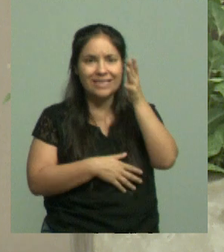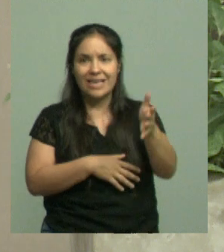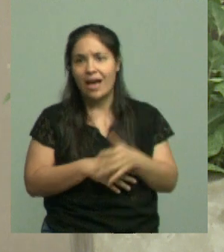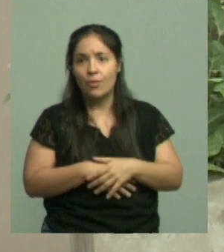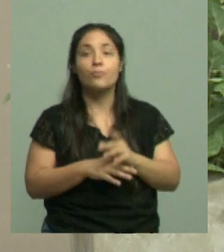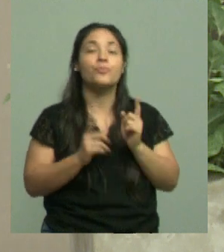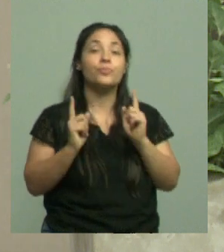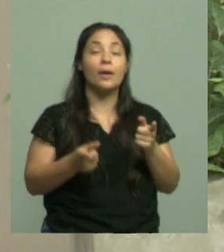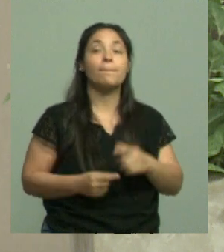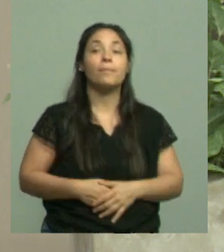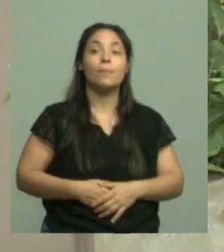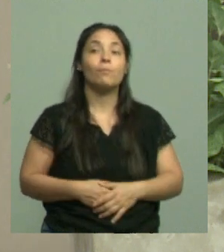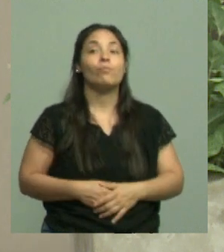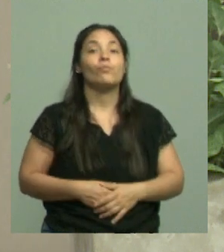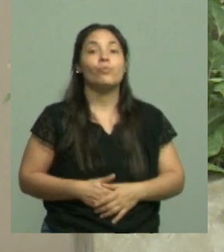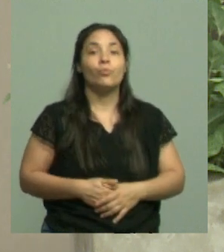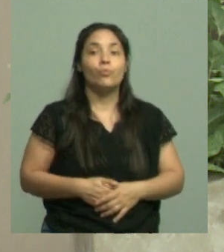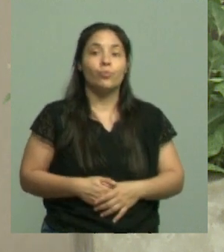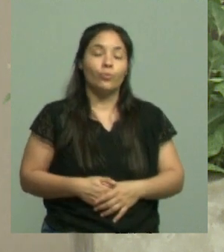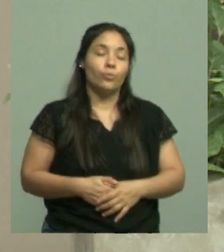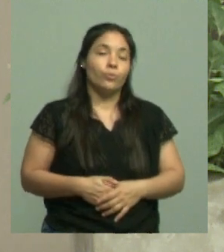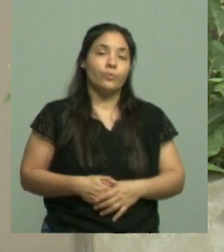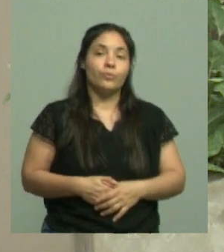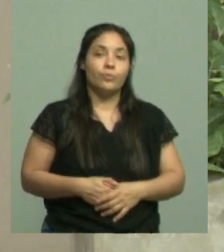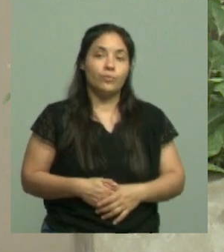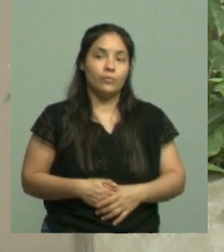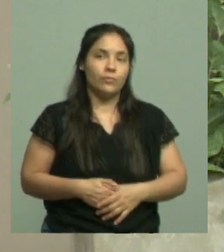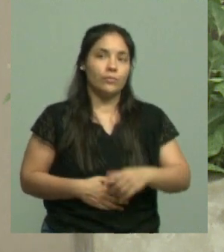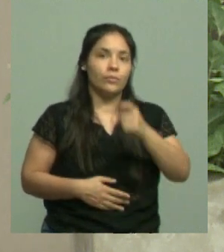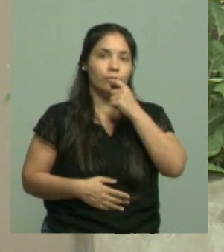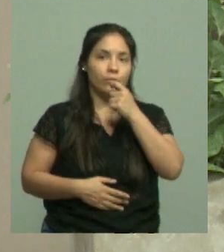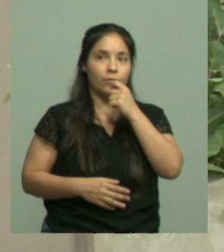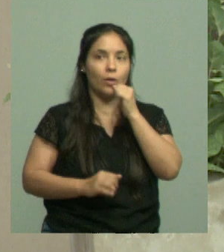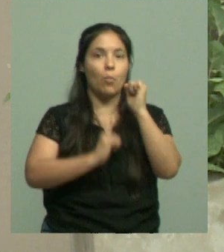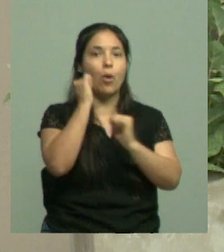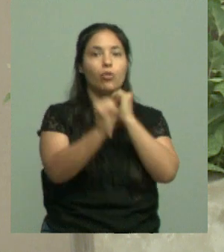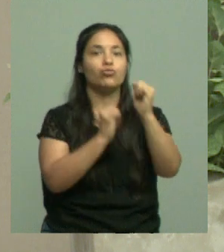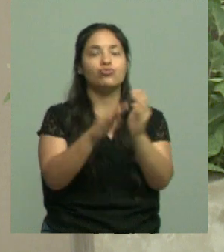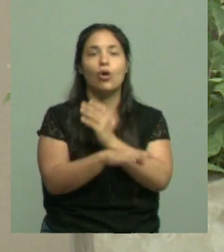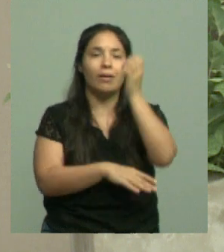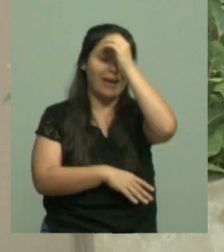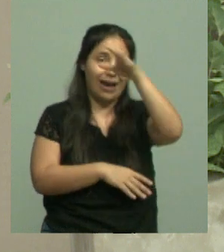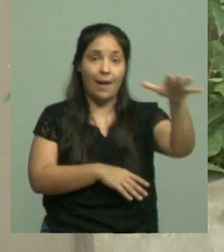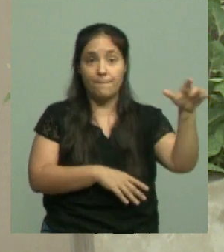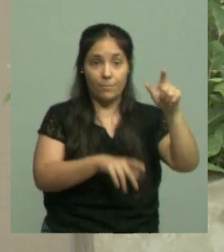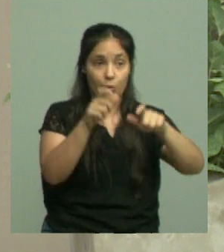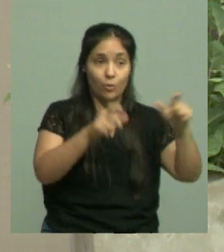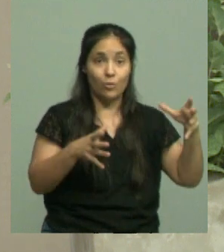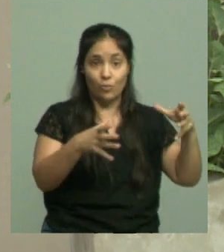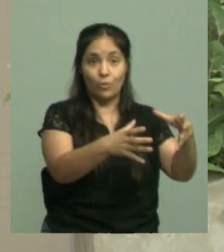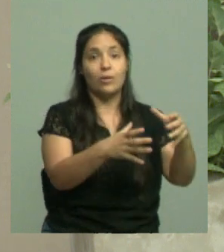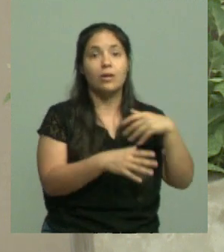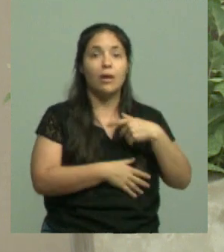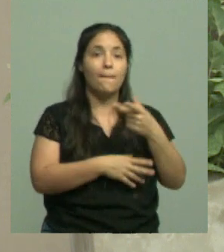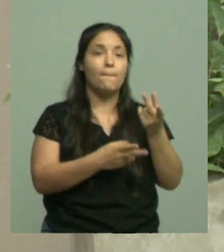bueno, de hecho, hablaban la gente hablando de los productores específicamente del campo, nos decían, está incluso tan barata